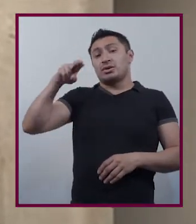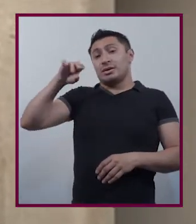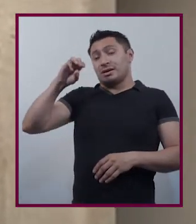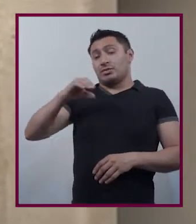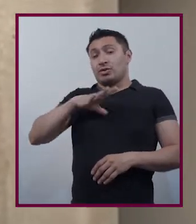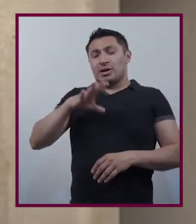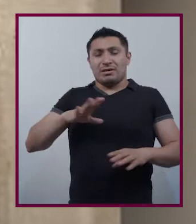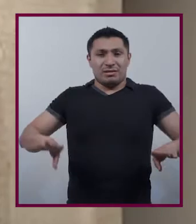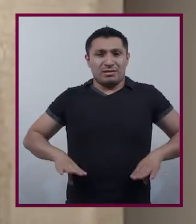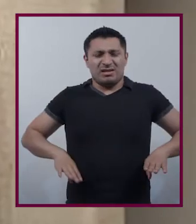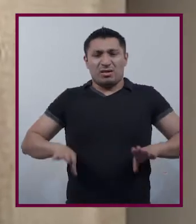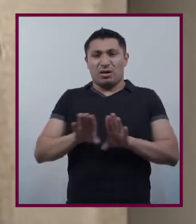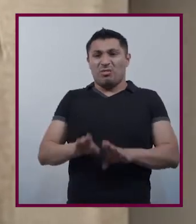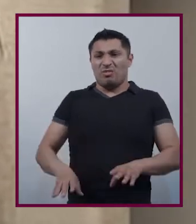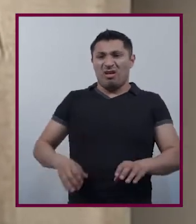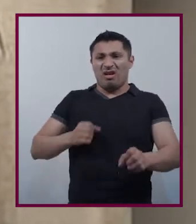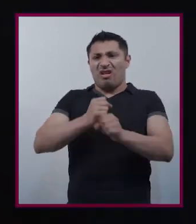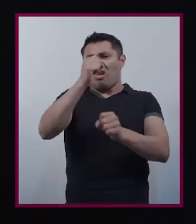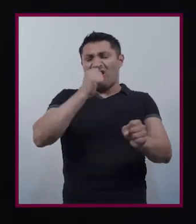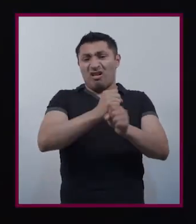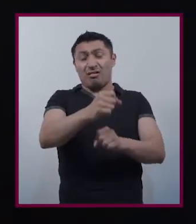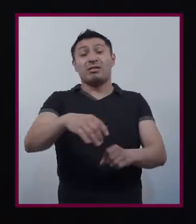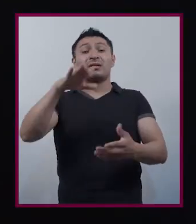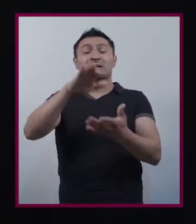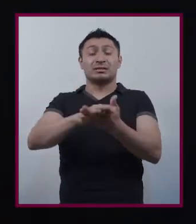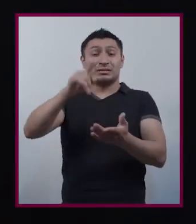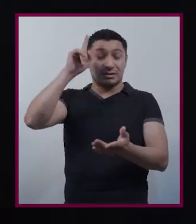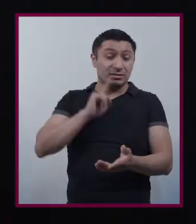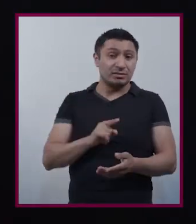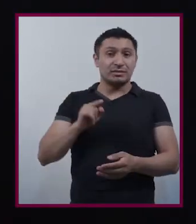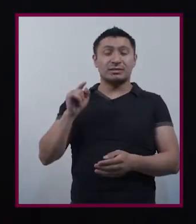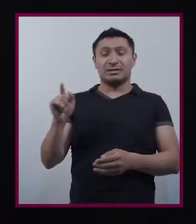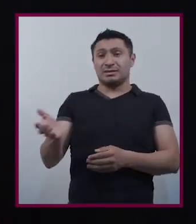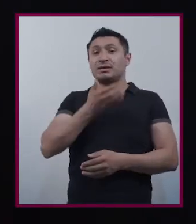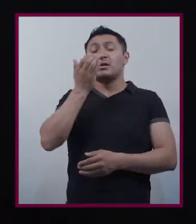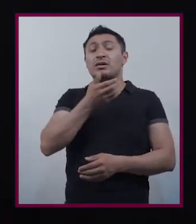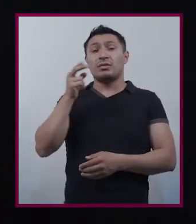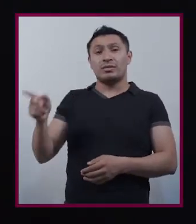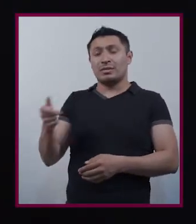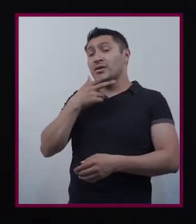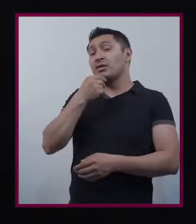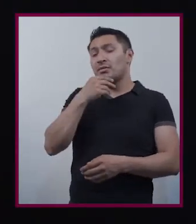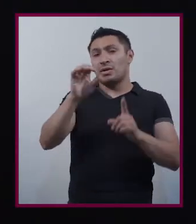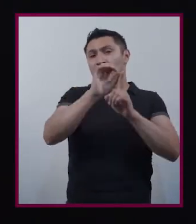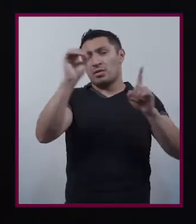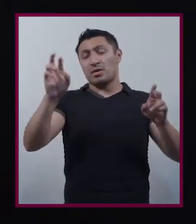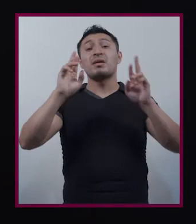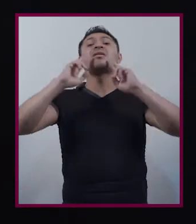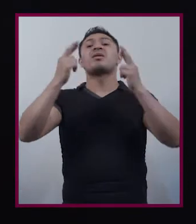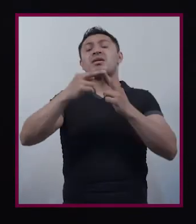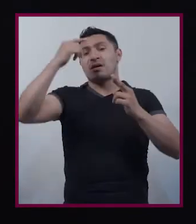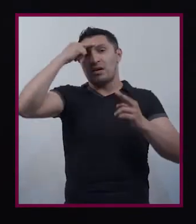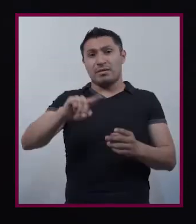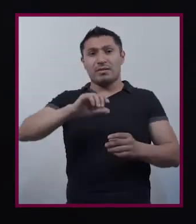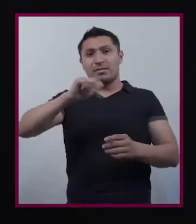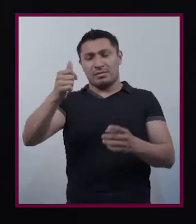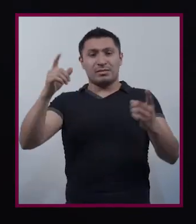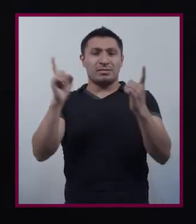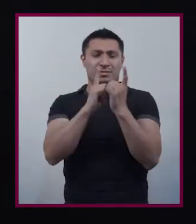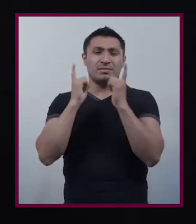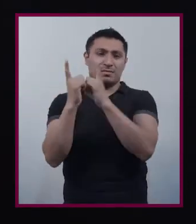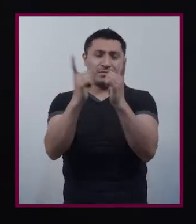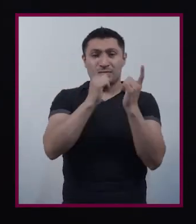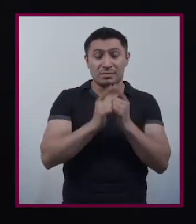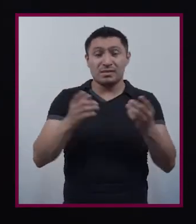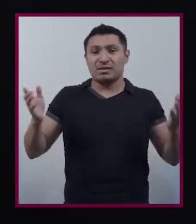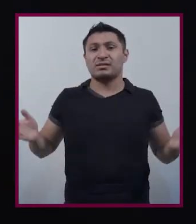tener comportamientos agresivos para con su esposa. Cabe destacar que era común que Jerónimo organizara reuniones para relacionarse con otras personas